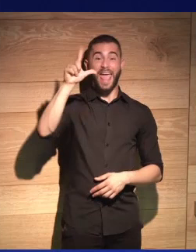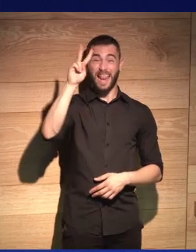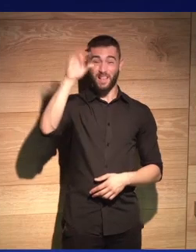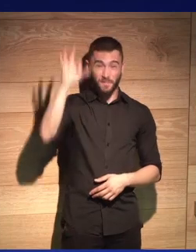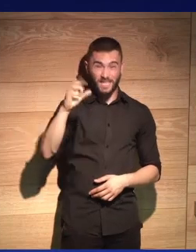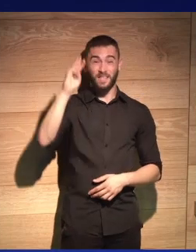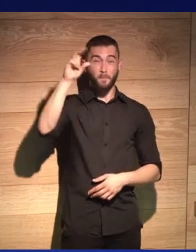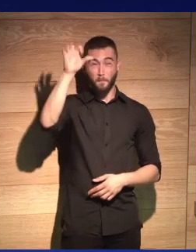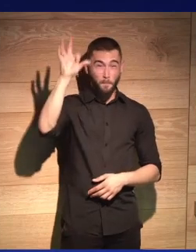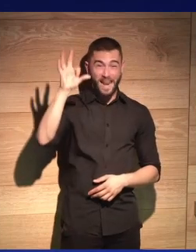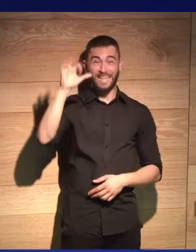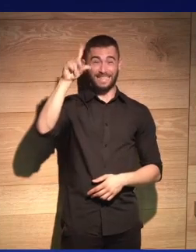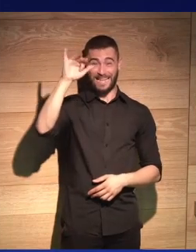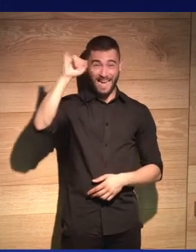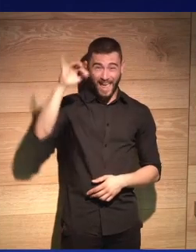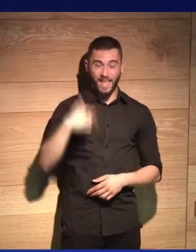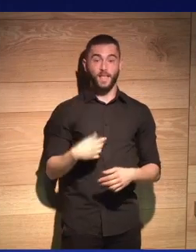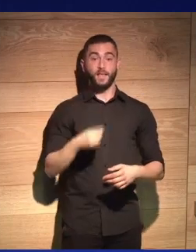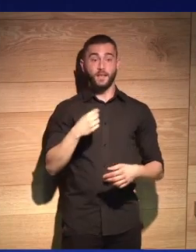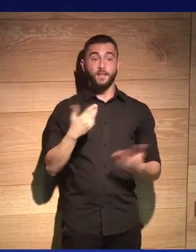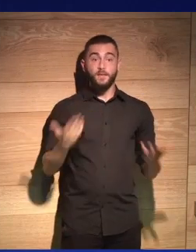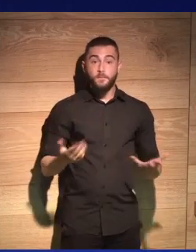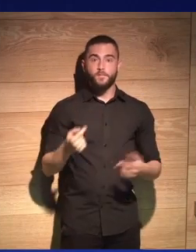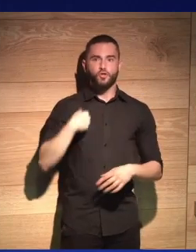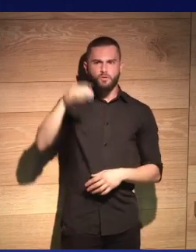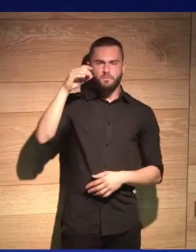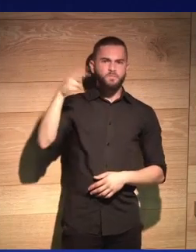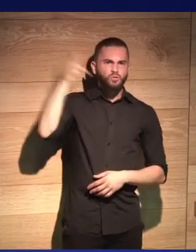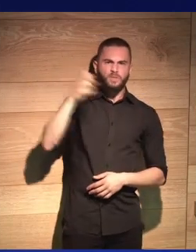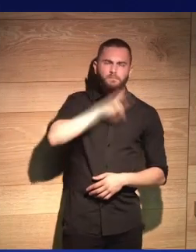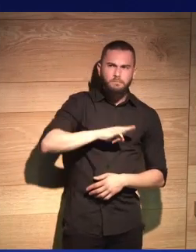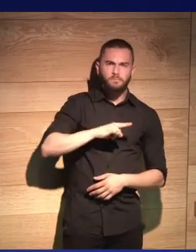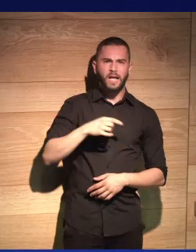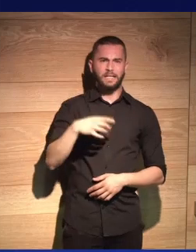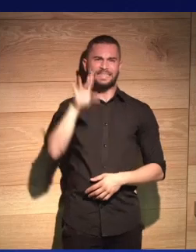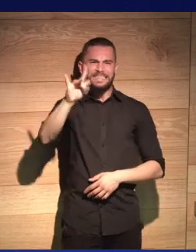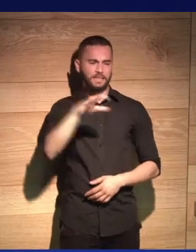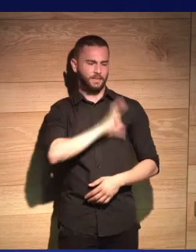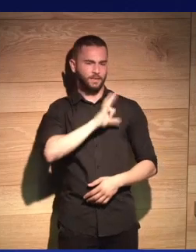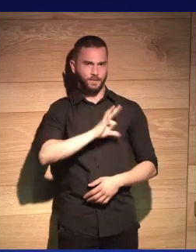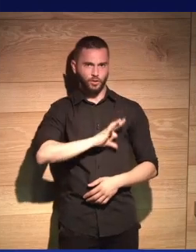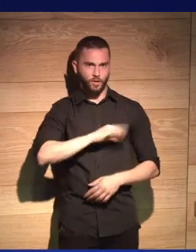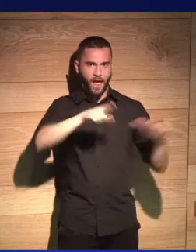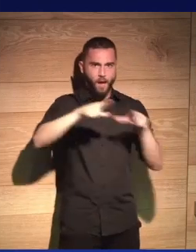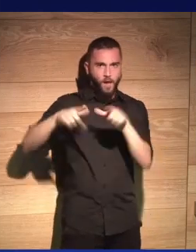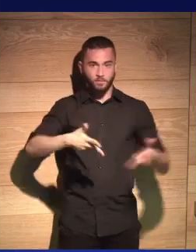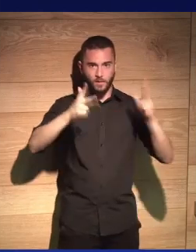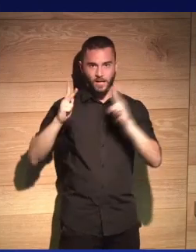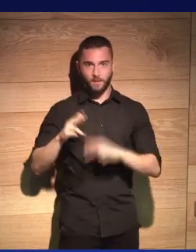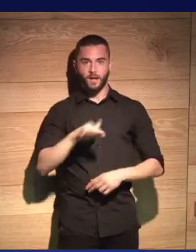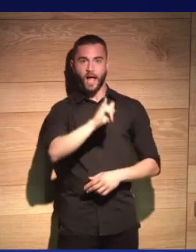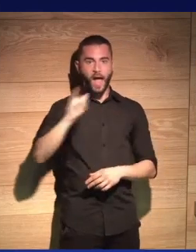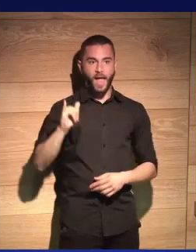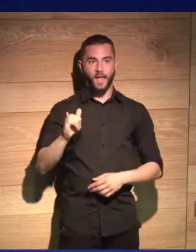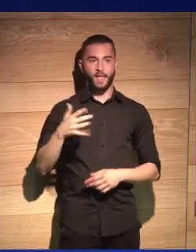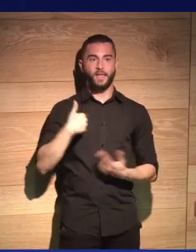pareció que yo había oído mal cuando me dijo: sí señora, tenemos muchas habitaciones libres y también tenemos una nueva alberca